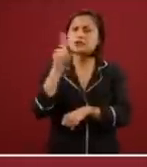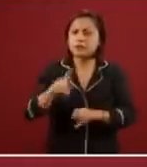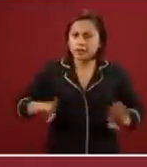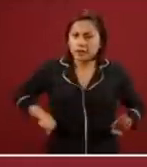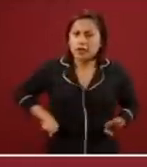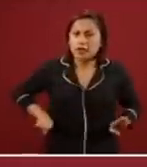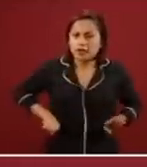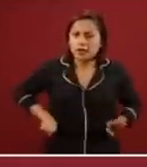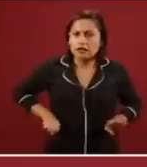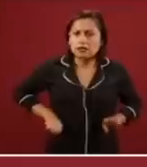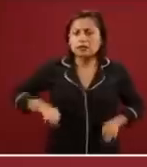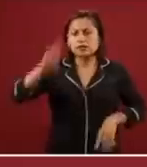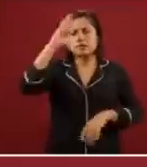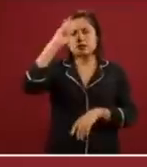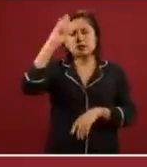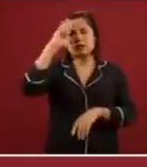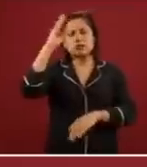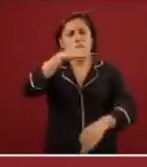privatizarse.